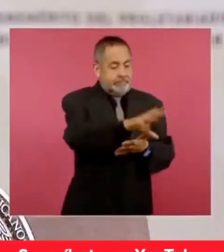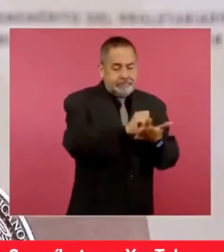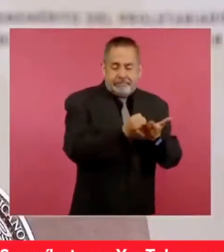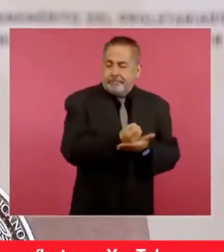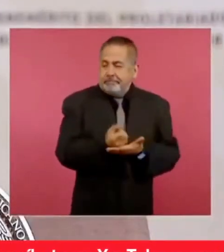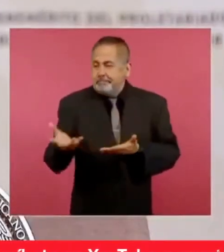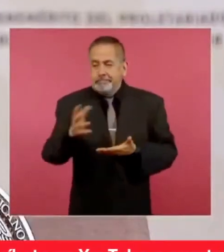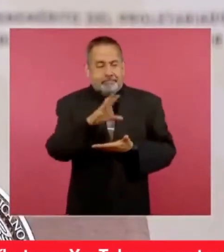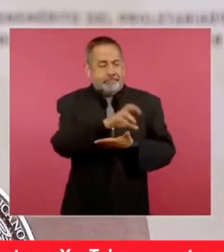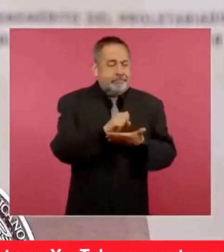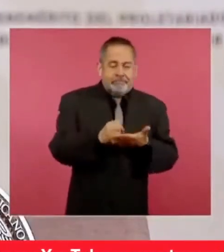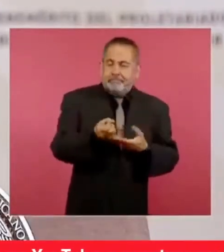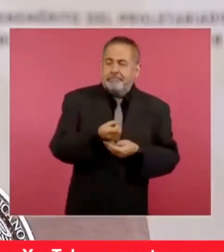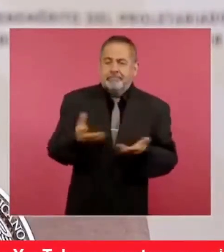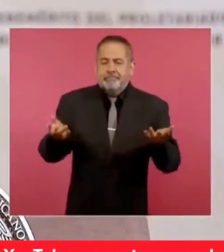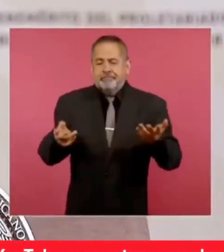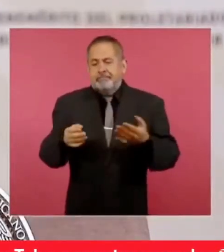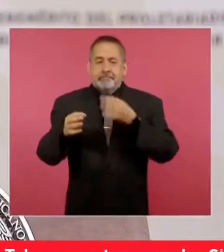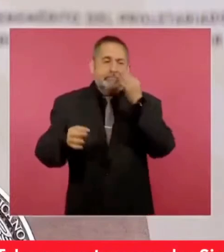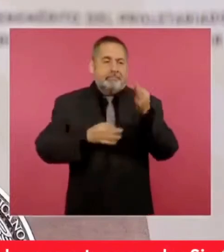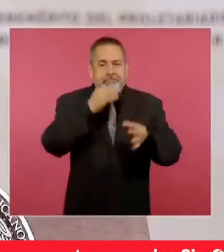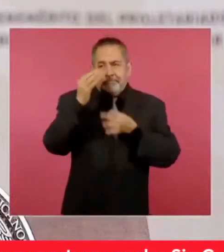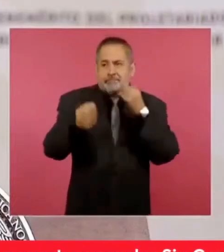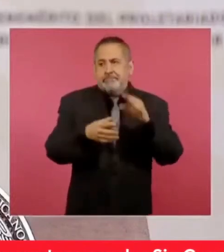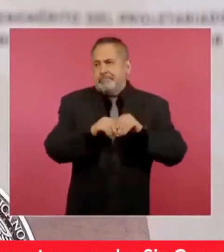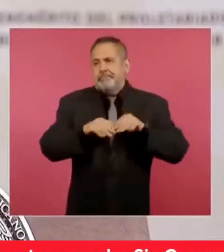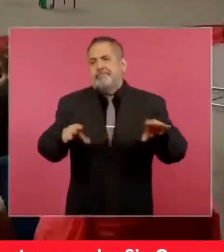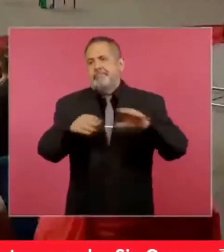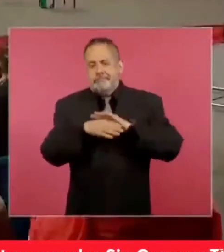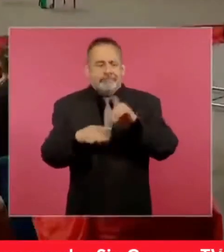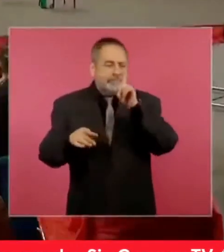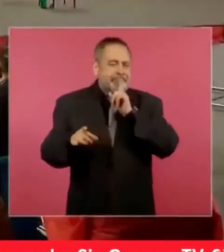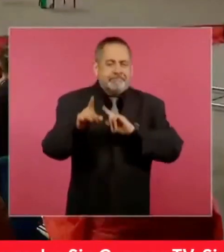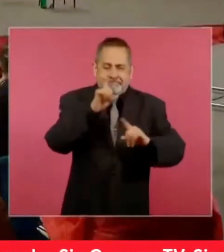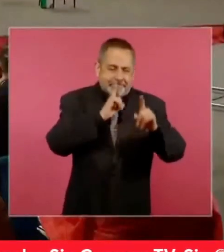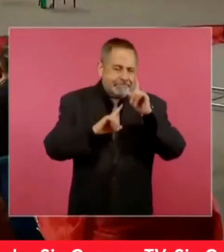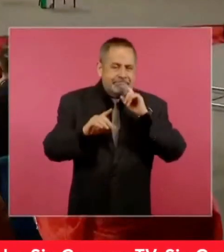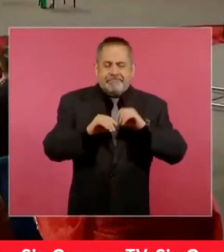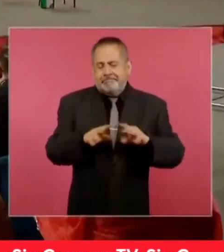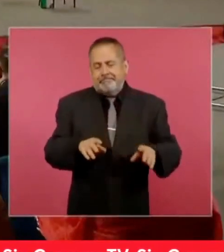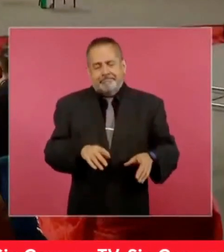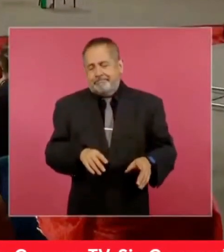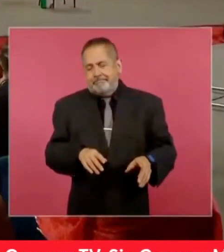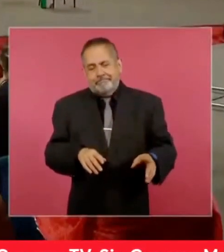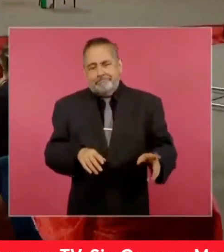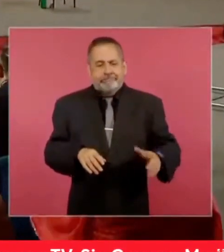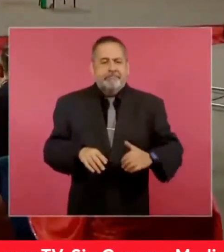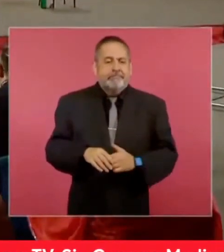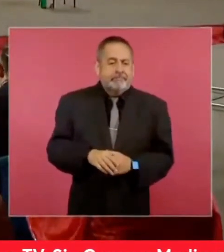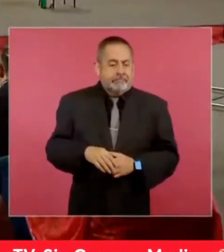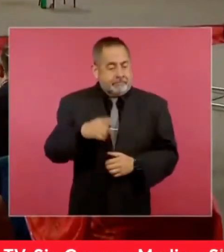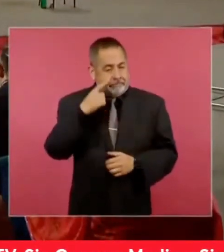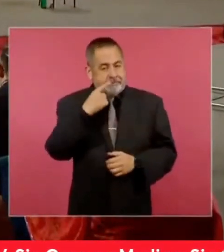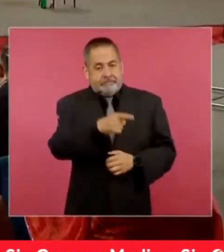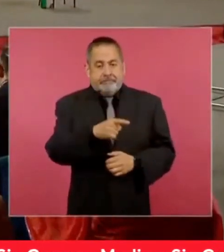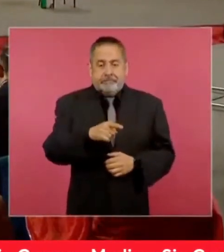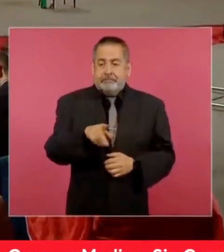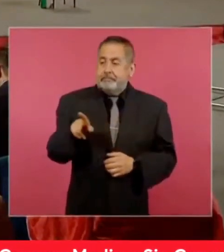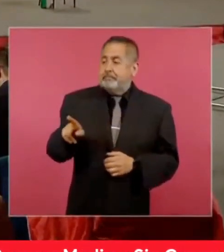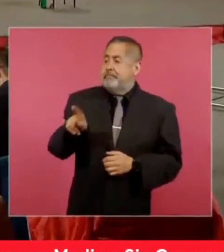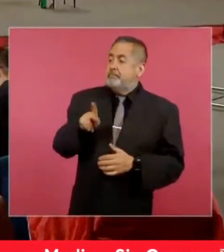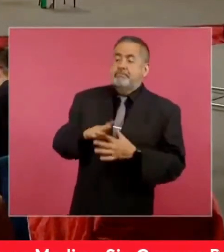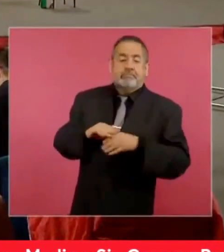con redes sociales y entonces empiezan a diseminar mentiras crean la cuenta, se hacen pasar, o sea,